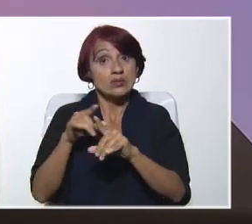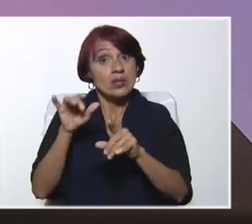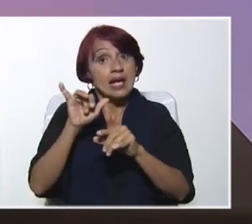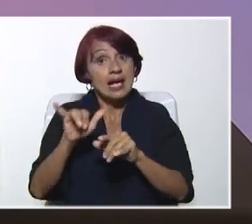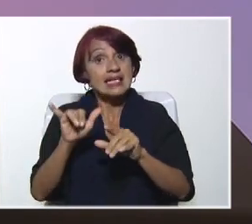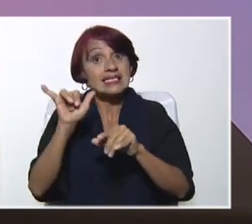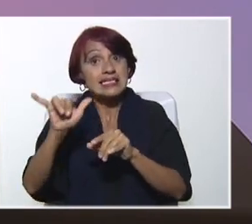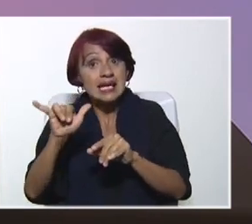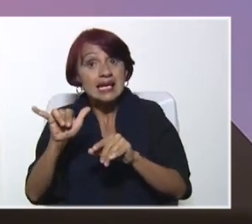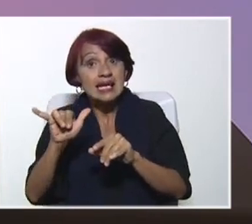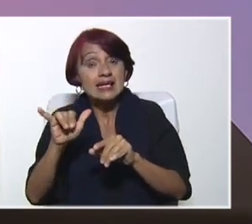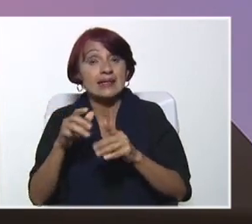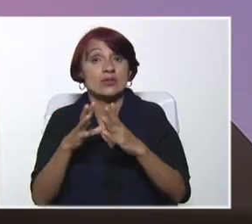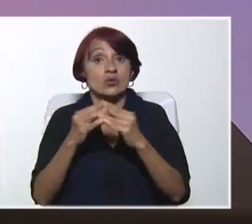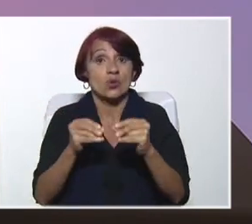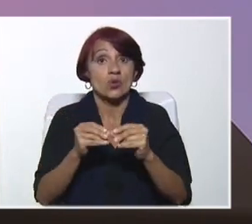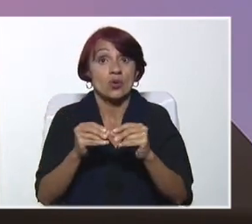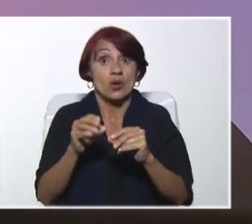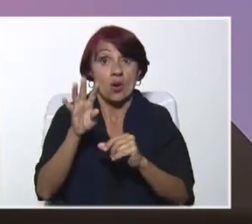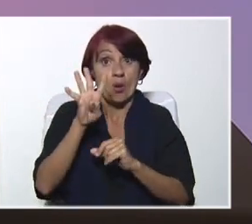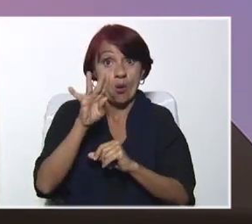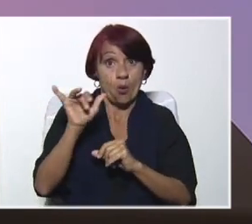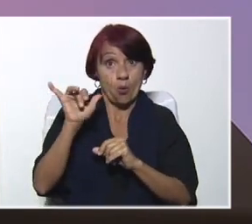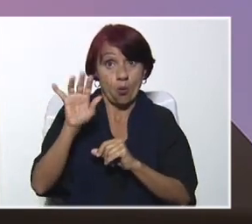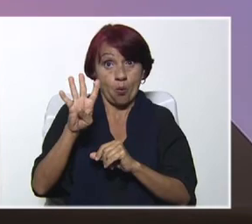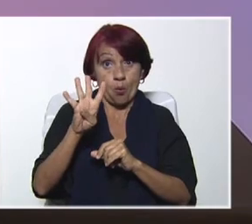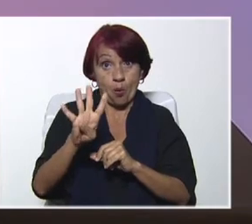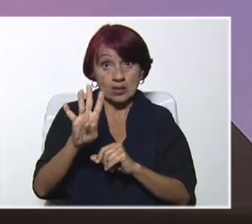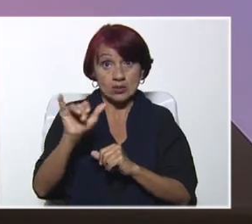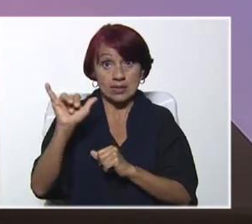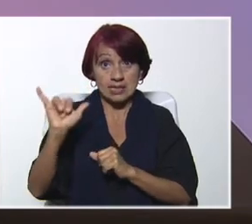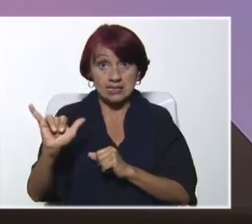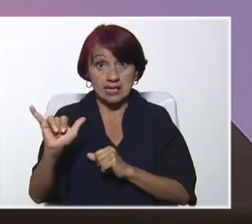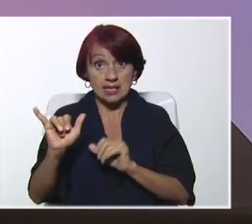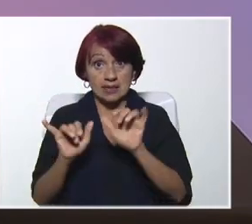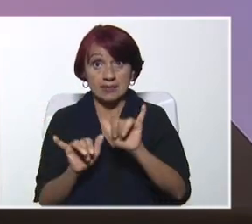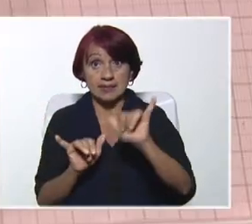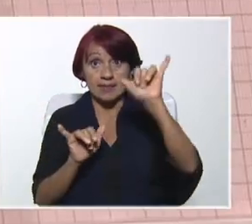positivo, 4 en X y 4 en Y.